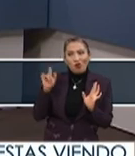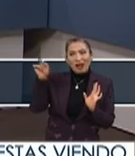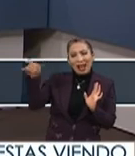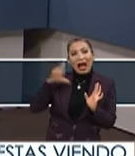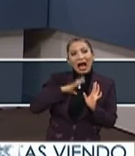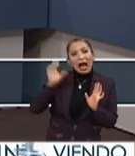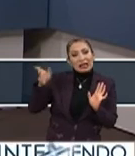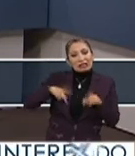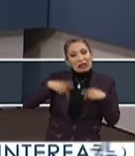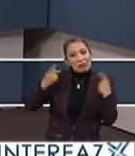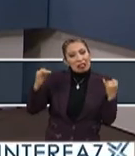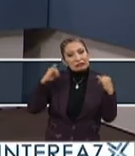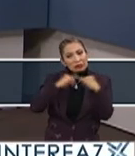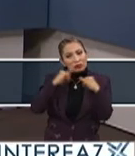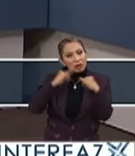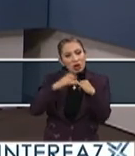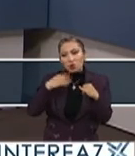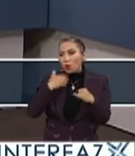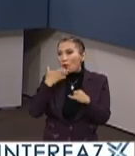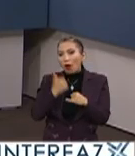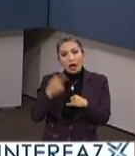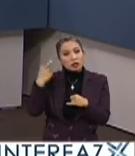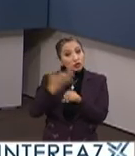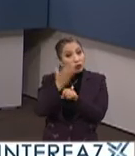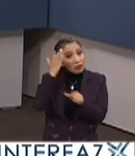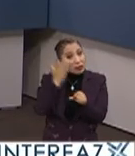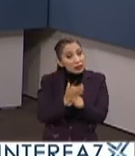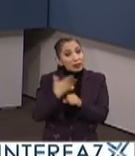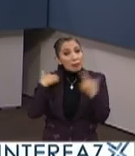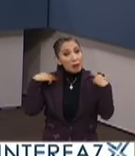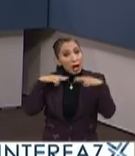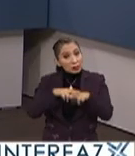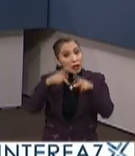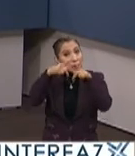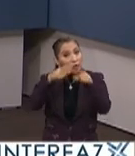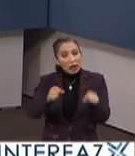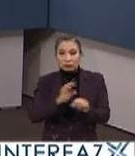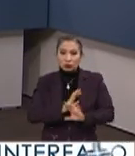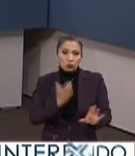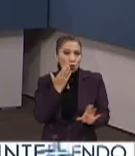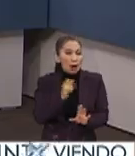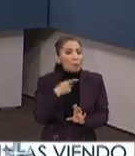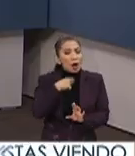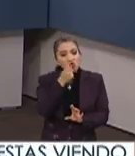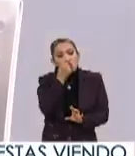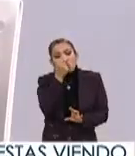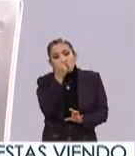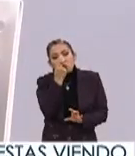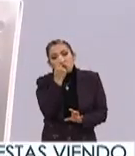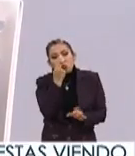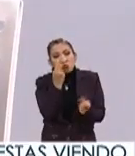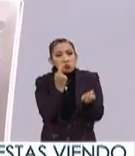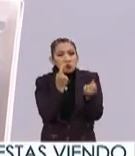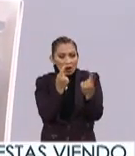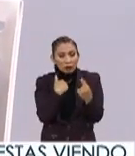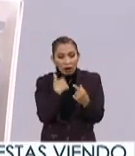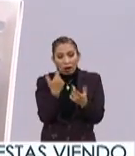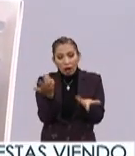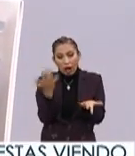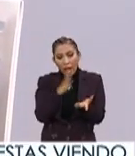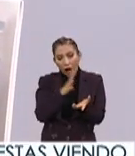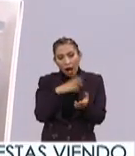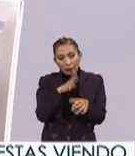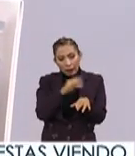sí hay una debilidad institucional, no contamos con suficientes profesores de japonés, pero los pocos que tenemos sí nos